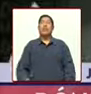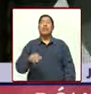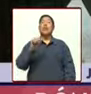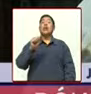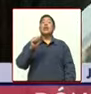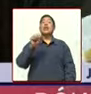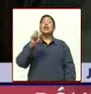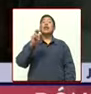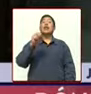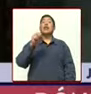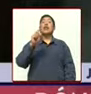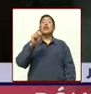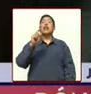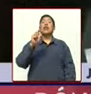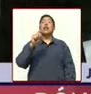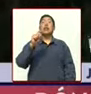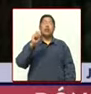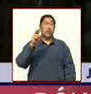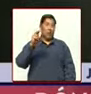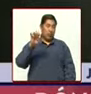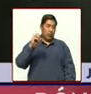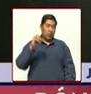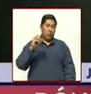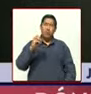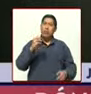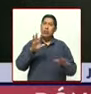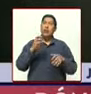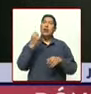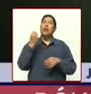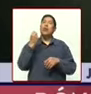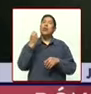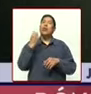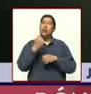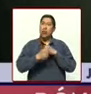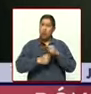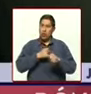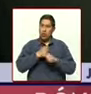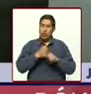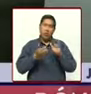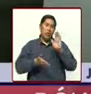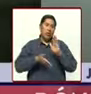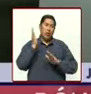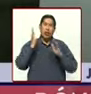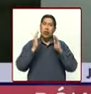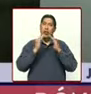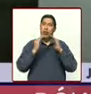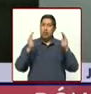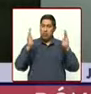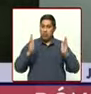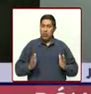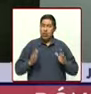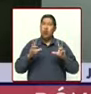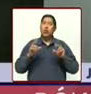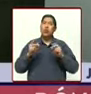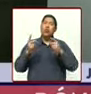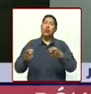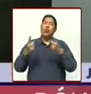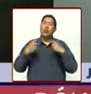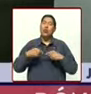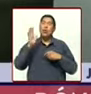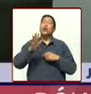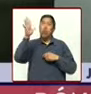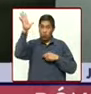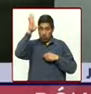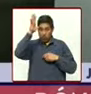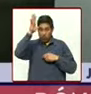Antonio Gianmarco Lanciñani, 11 años de edad. Salió de su casa y todavía no retornó. Su papá, Christopher,